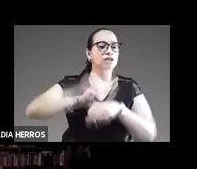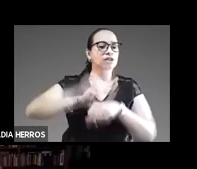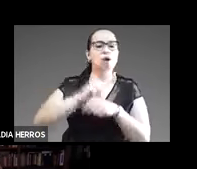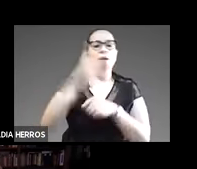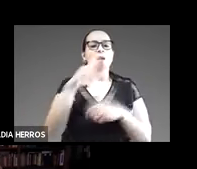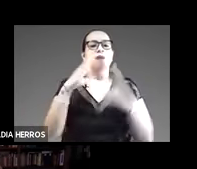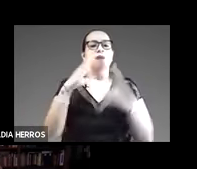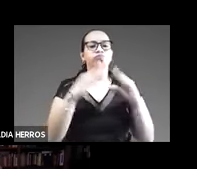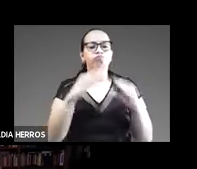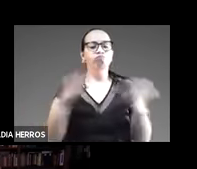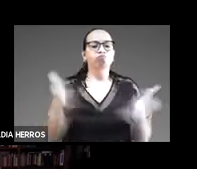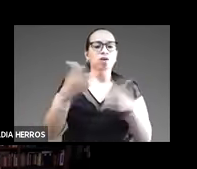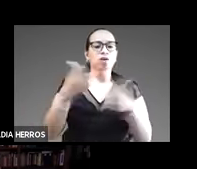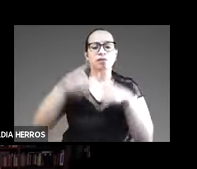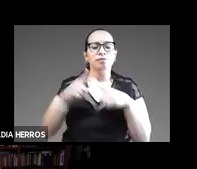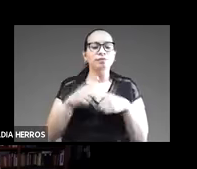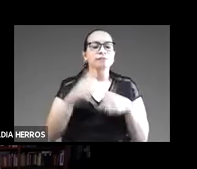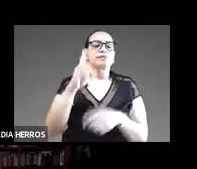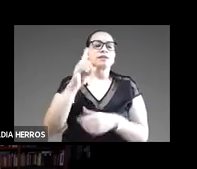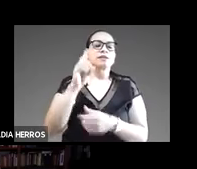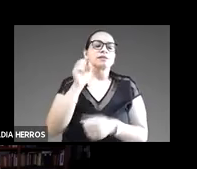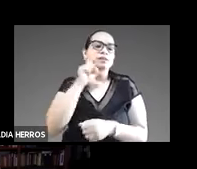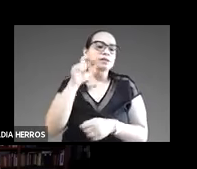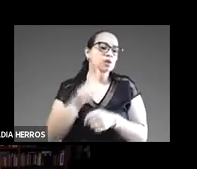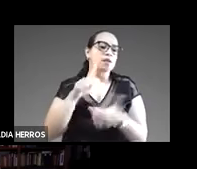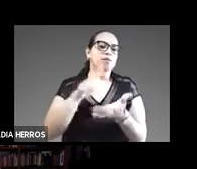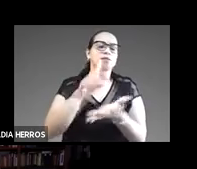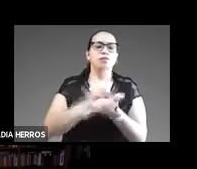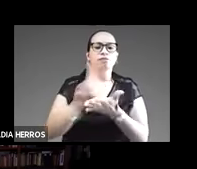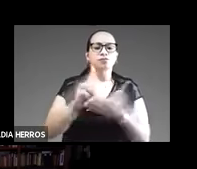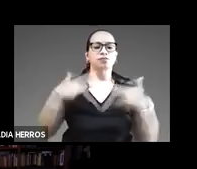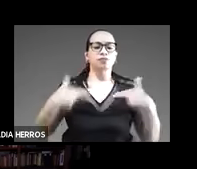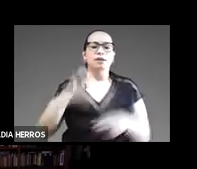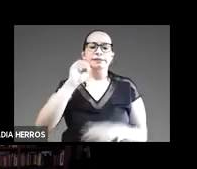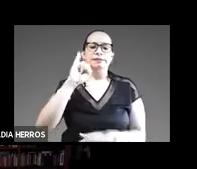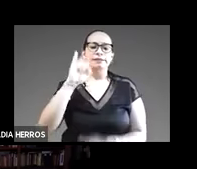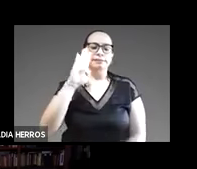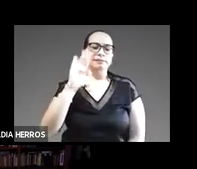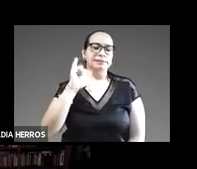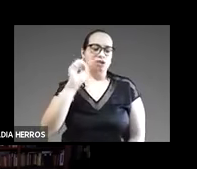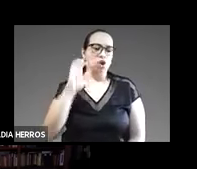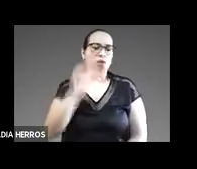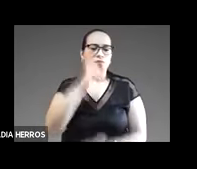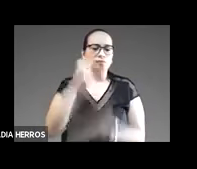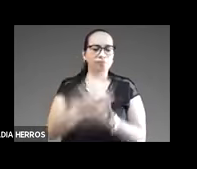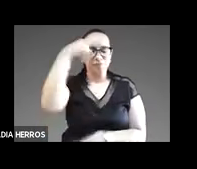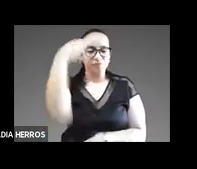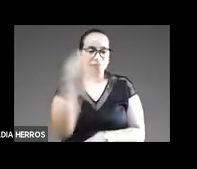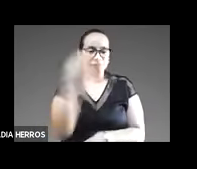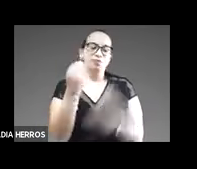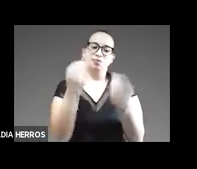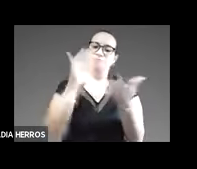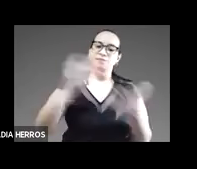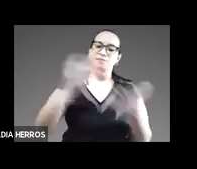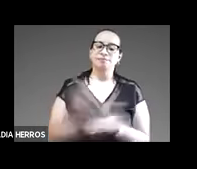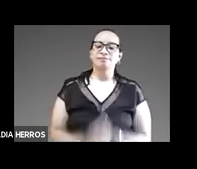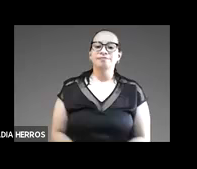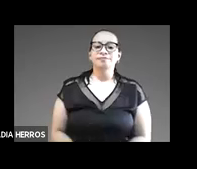Dirección General de Diversidad Sexual y Derechos Humanos de la Civiso, CDMX. Muchas gracias por estar aquí, Sam. Gracias,